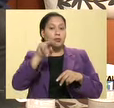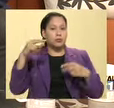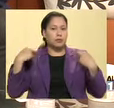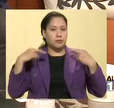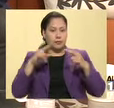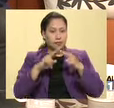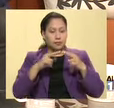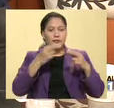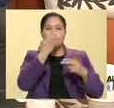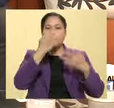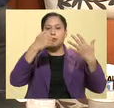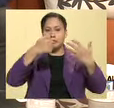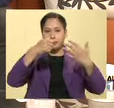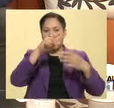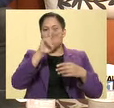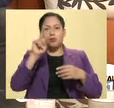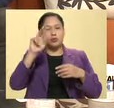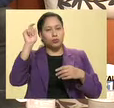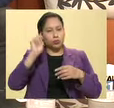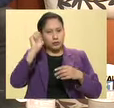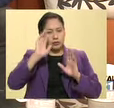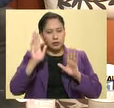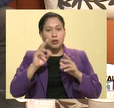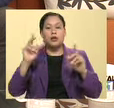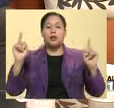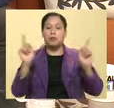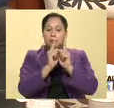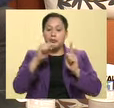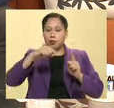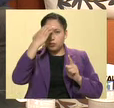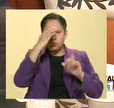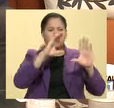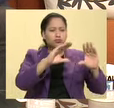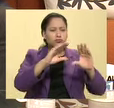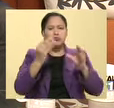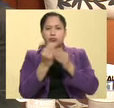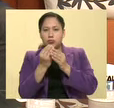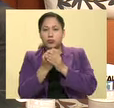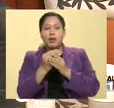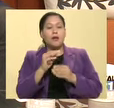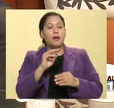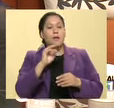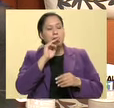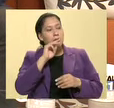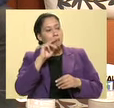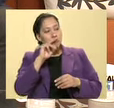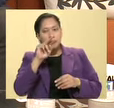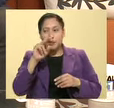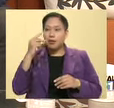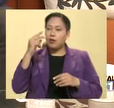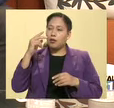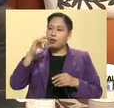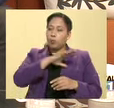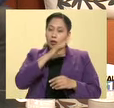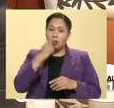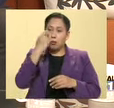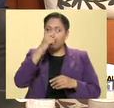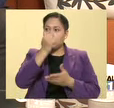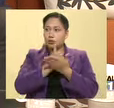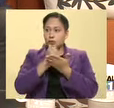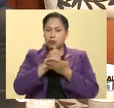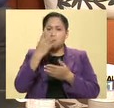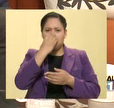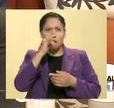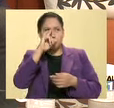maestros de primaria, bueno, ya ambos jubilados. Se conocieron aquí dando clases, mi mamá vio ahí una güerita de ojos azules muy guapa, dijo, qué